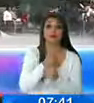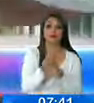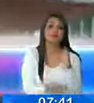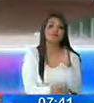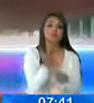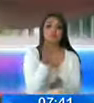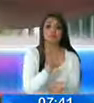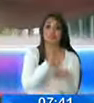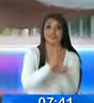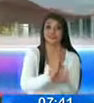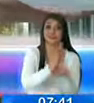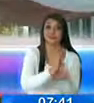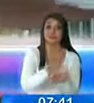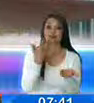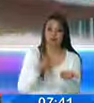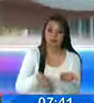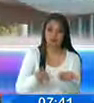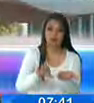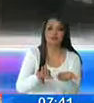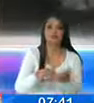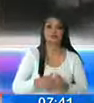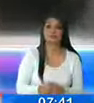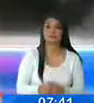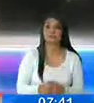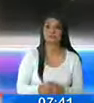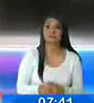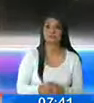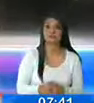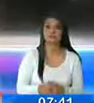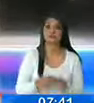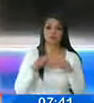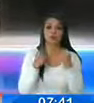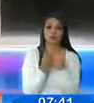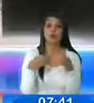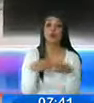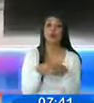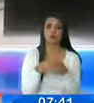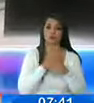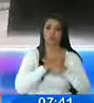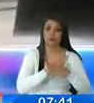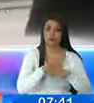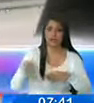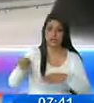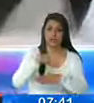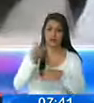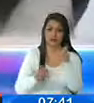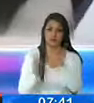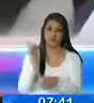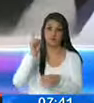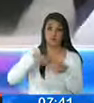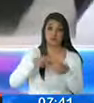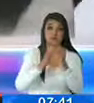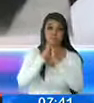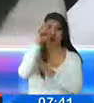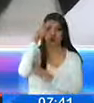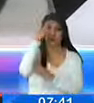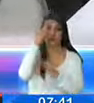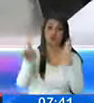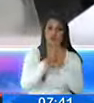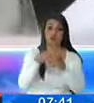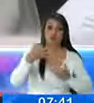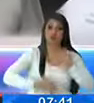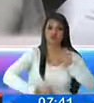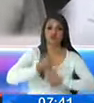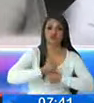se conoce como Instituto de Seguridad Social IES, su Frente Único Nacional de Defensa exige al Gobierno Nacional la derogatoria de la Ley de